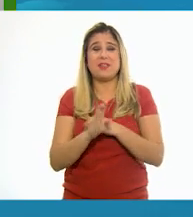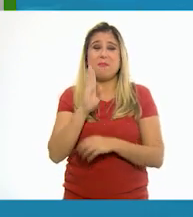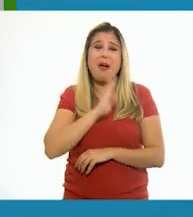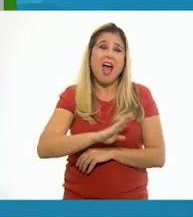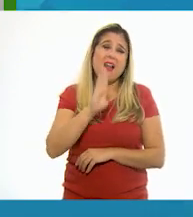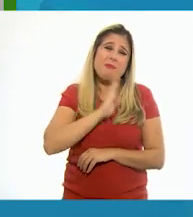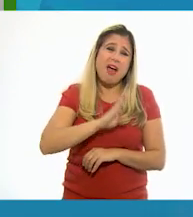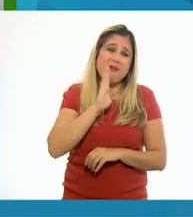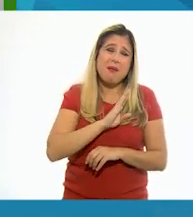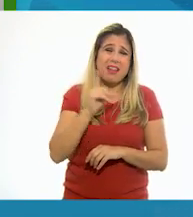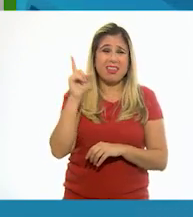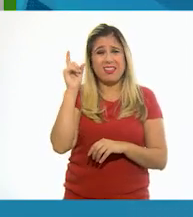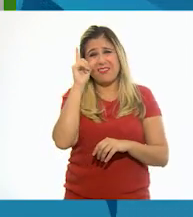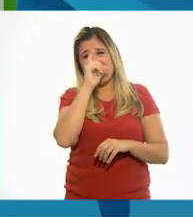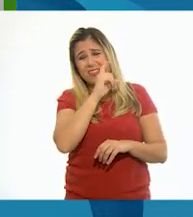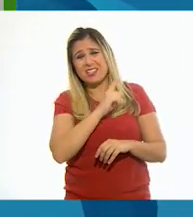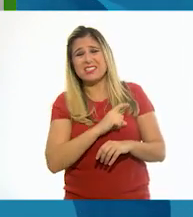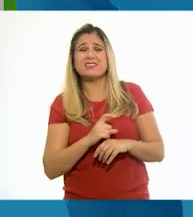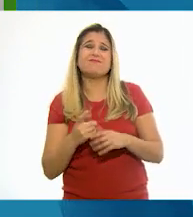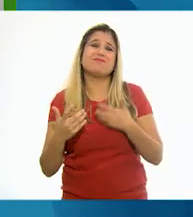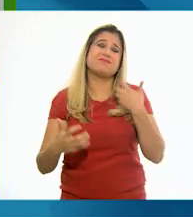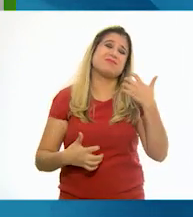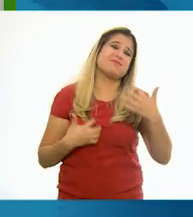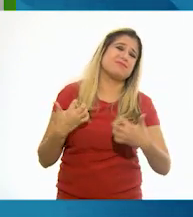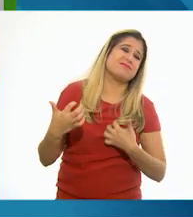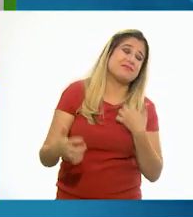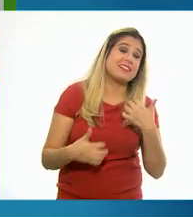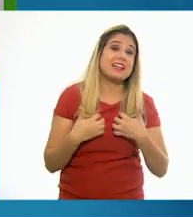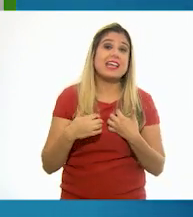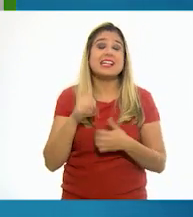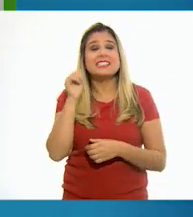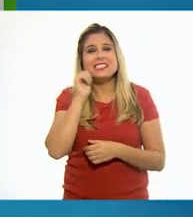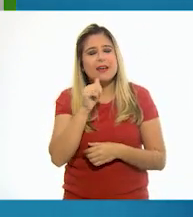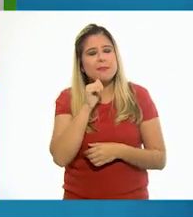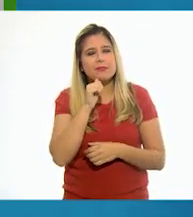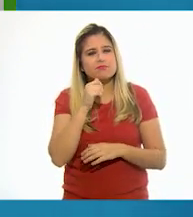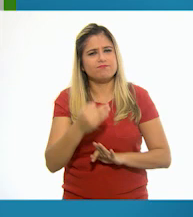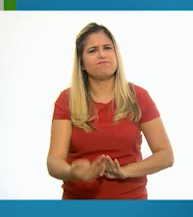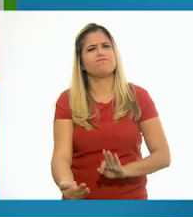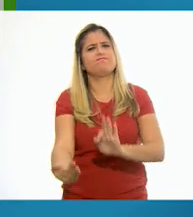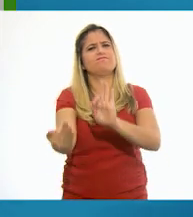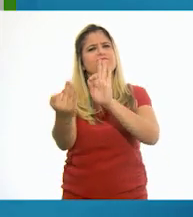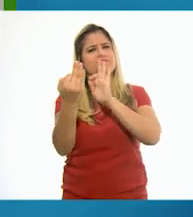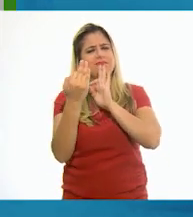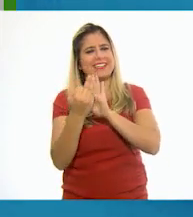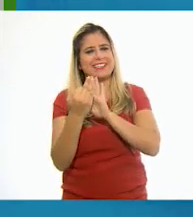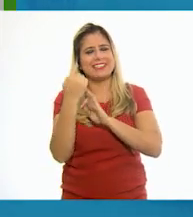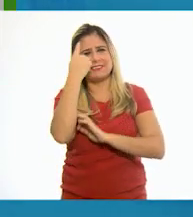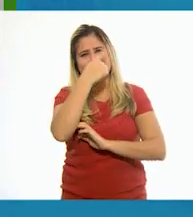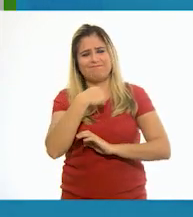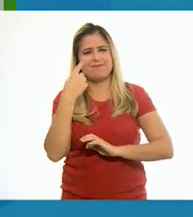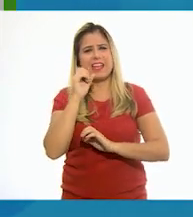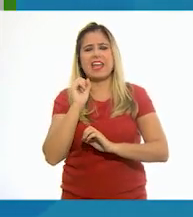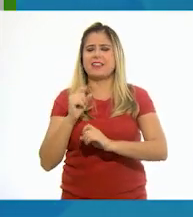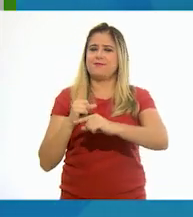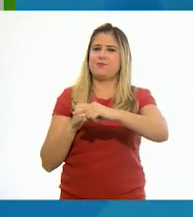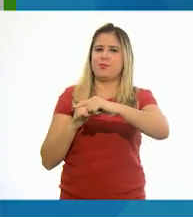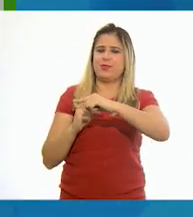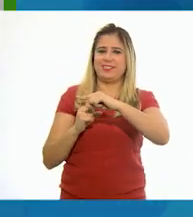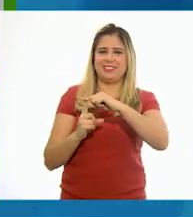o se complican, lo ideal es enfrentarlas con una actitud